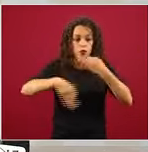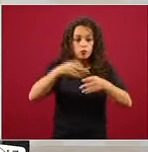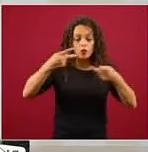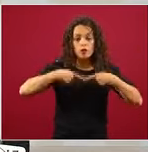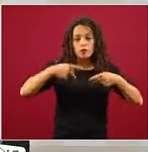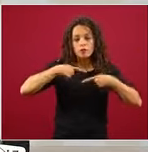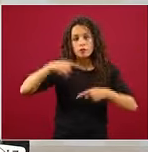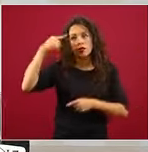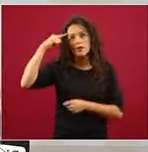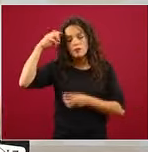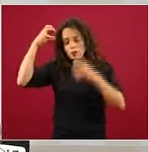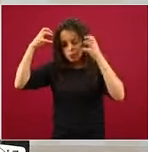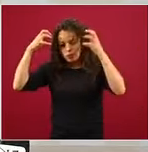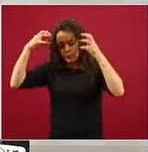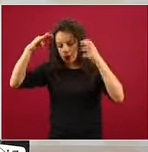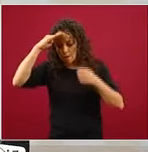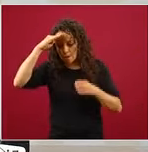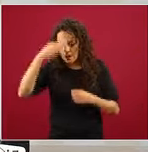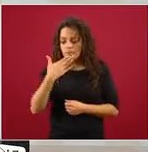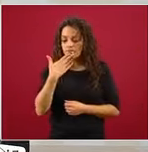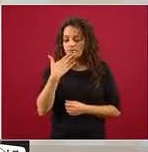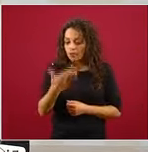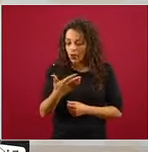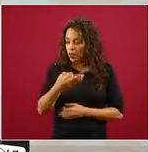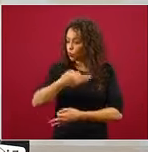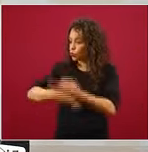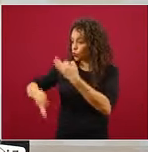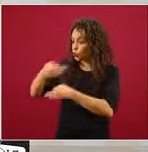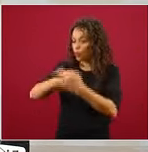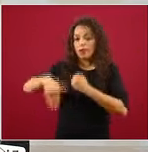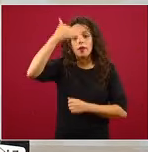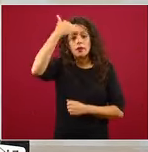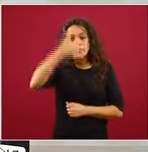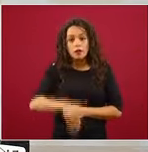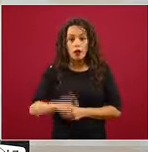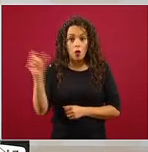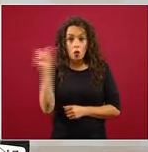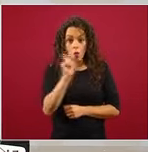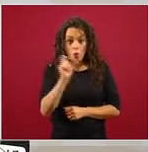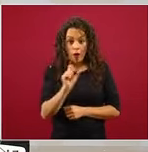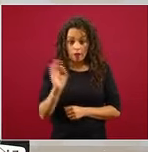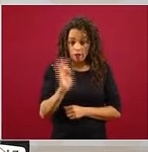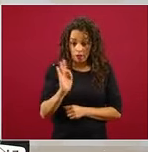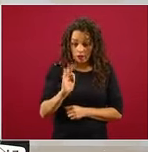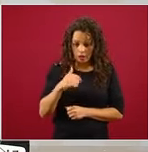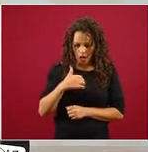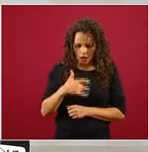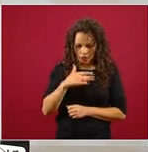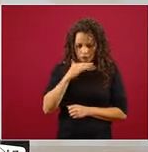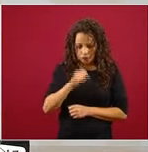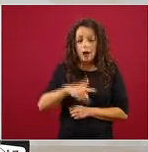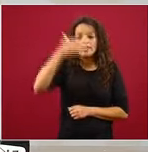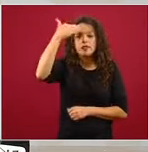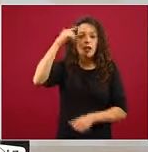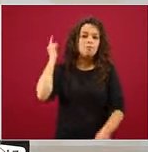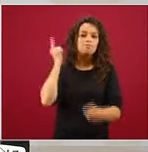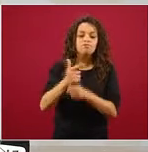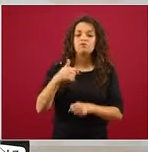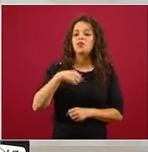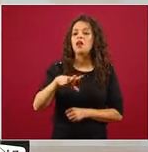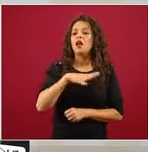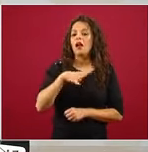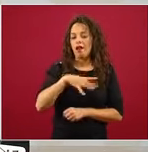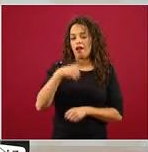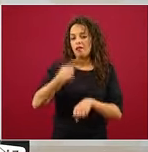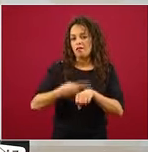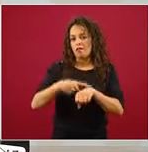del riesgo, que todo mundo sepa en qué momento pudiera tener COVID. Detectamos también en la conversación en